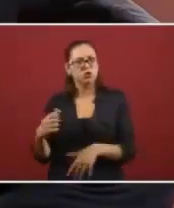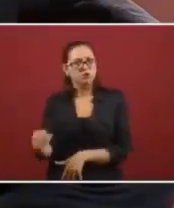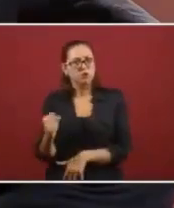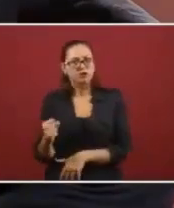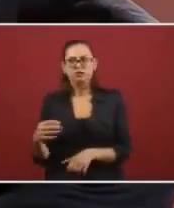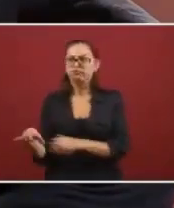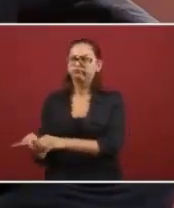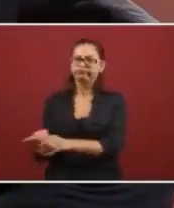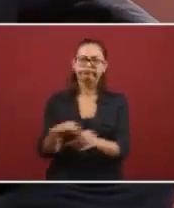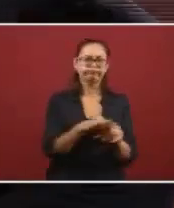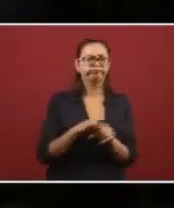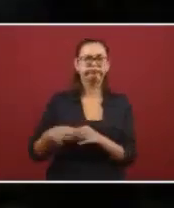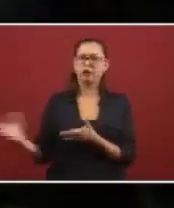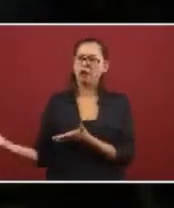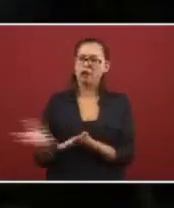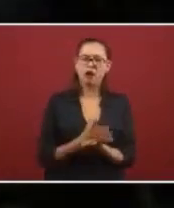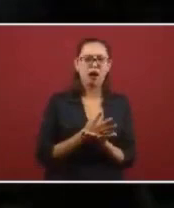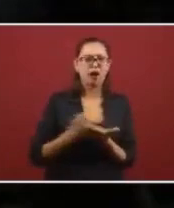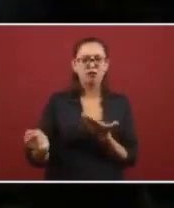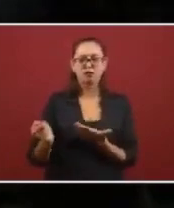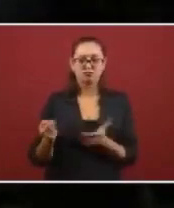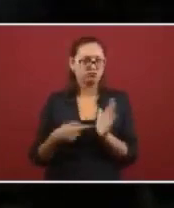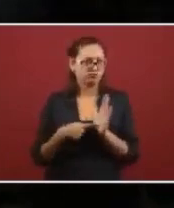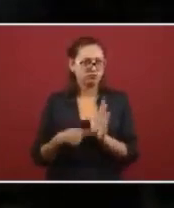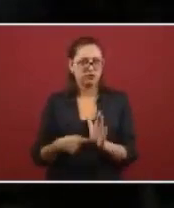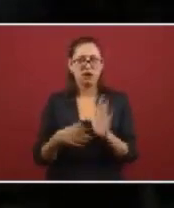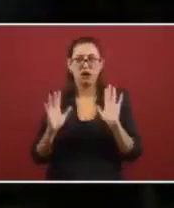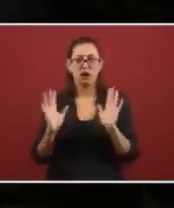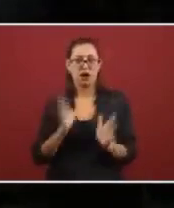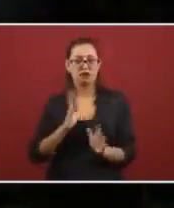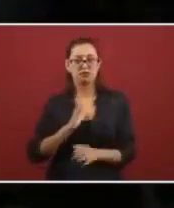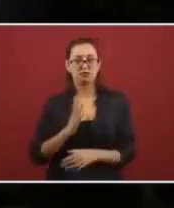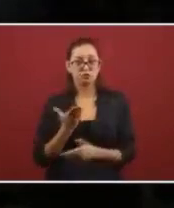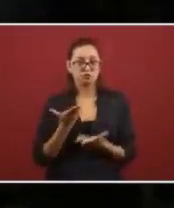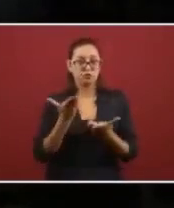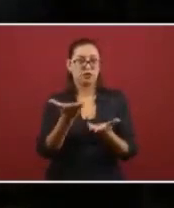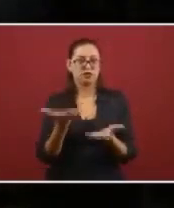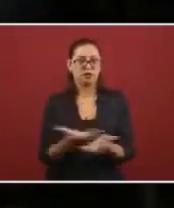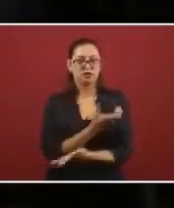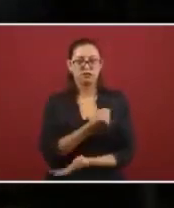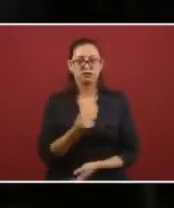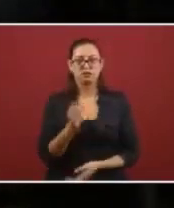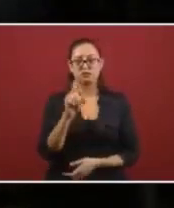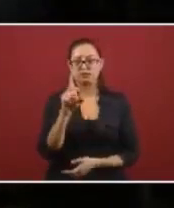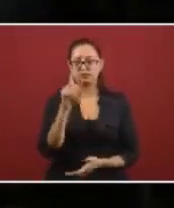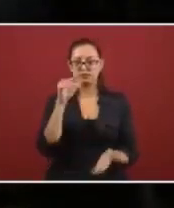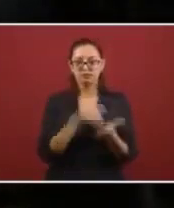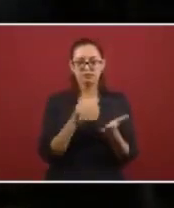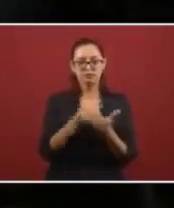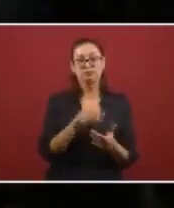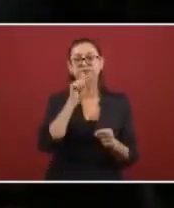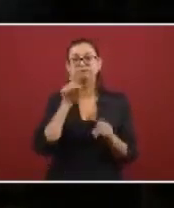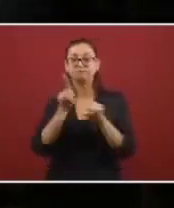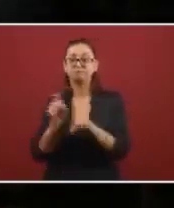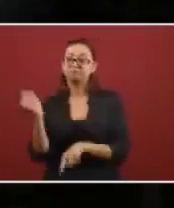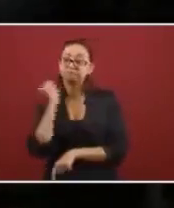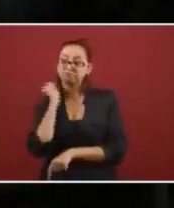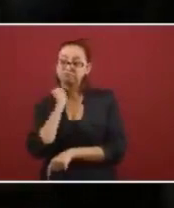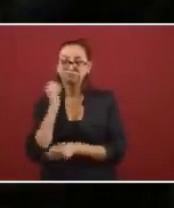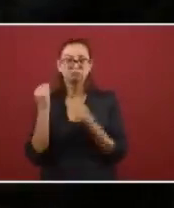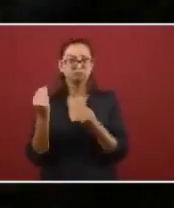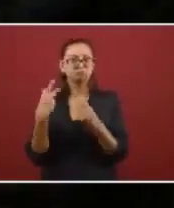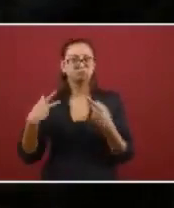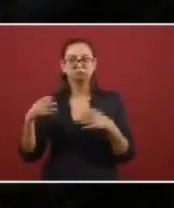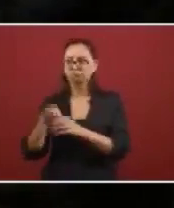urnas los votos pues ahí están verdad son 30 millones para usted y el senado también se hizo de muchos muchos votos sin embargo hoy